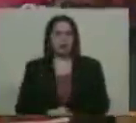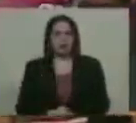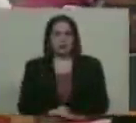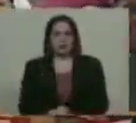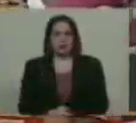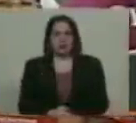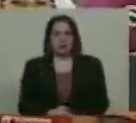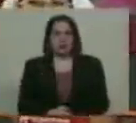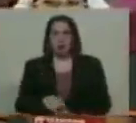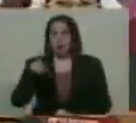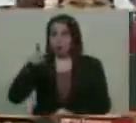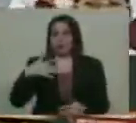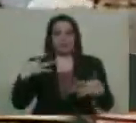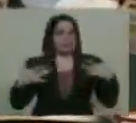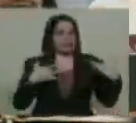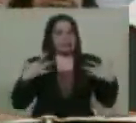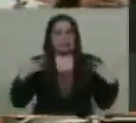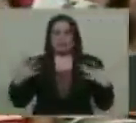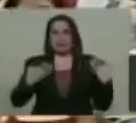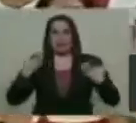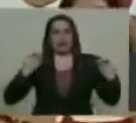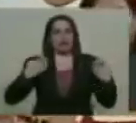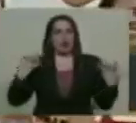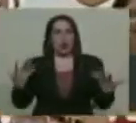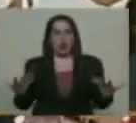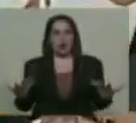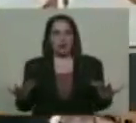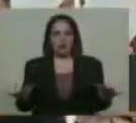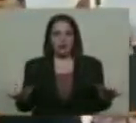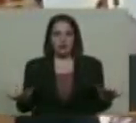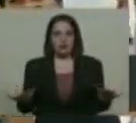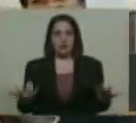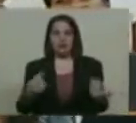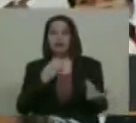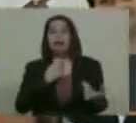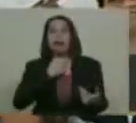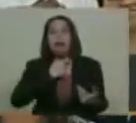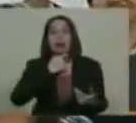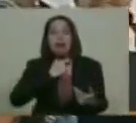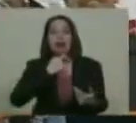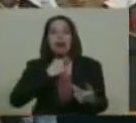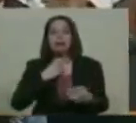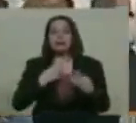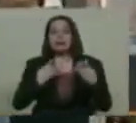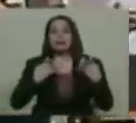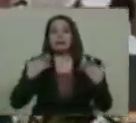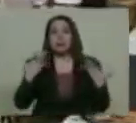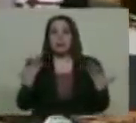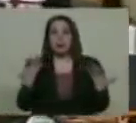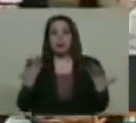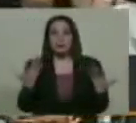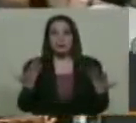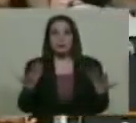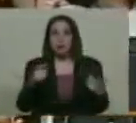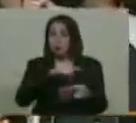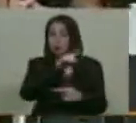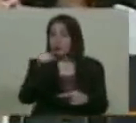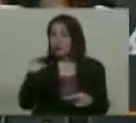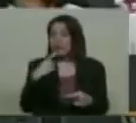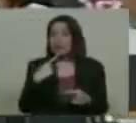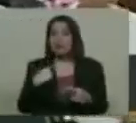Ustedes le emocionan a uno, ¿vale? Yo creo que por eso me puse más ronco, porque me emociono con cada cosa que ustedes